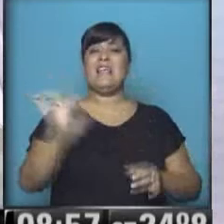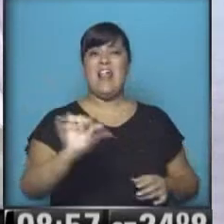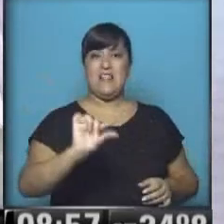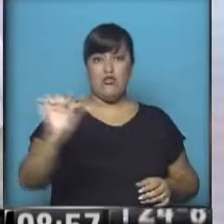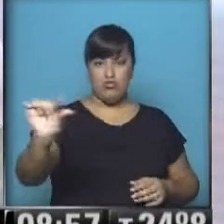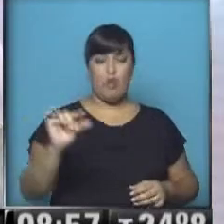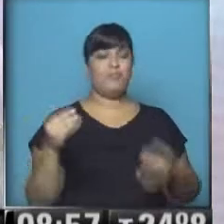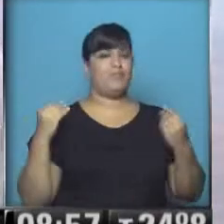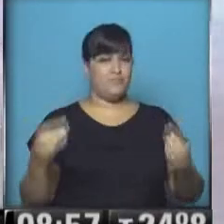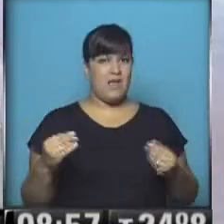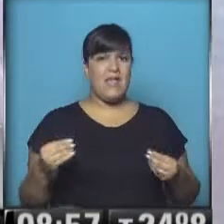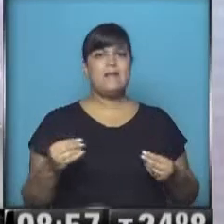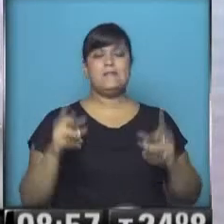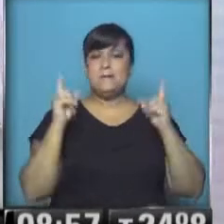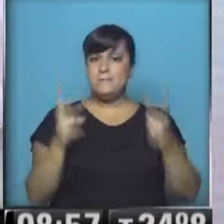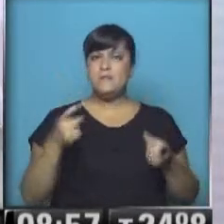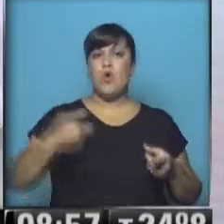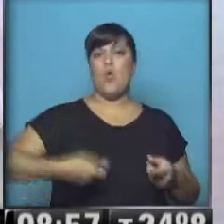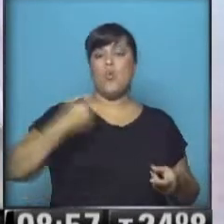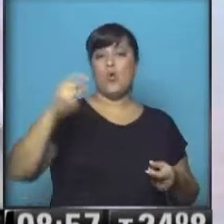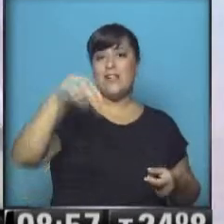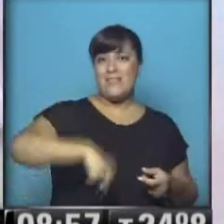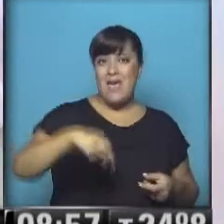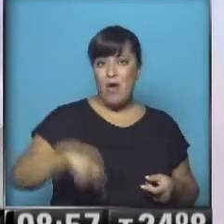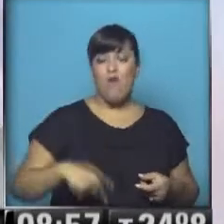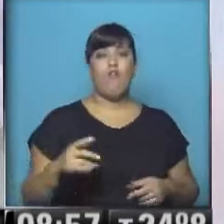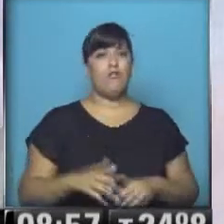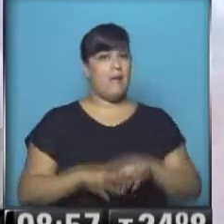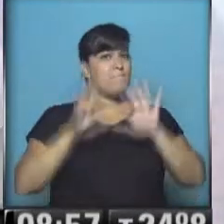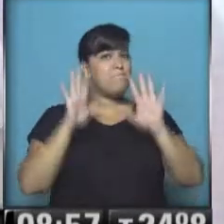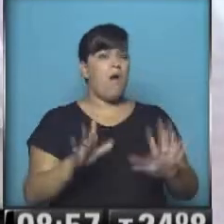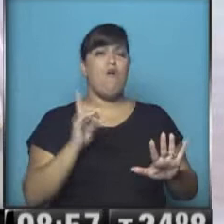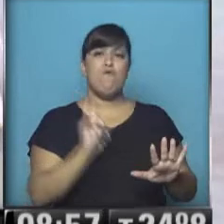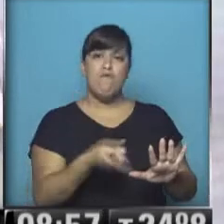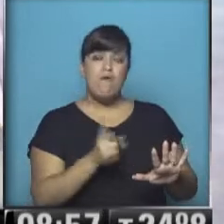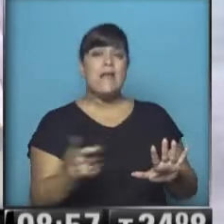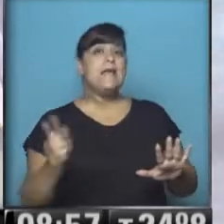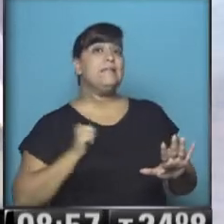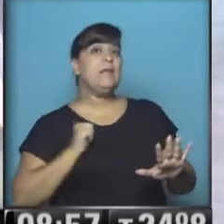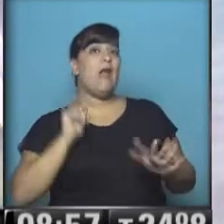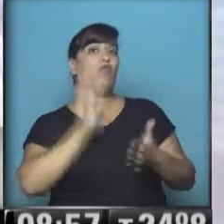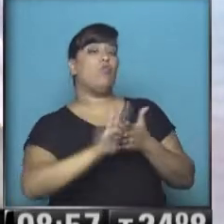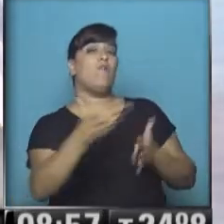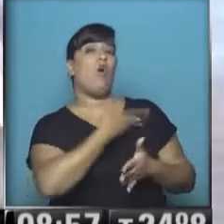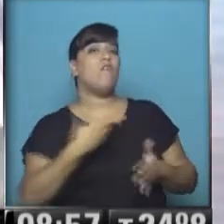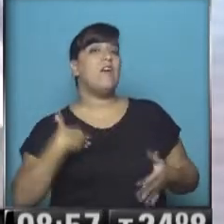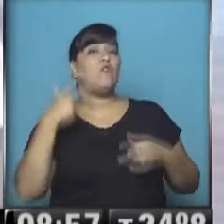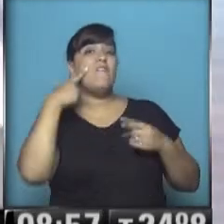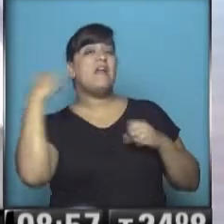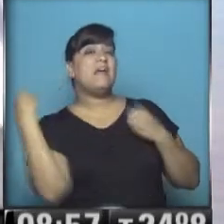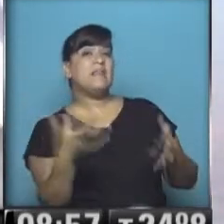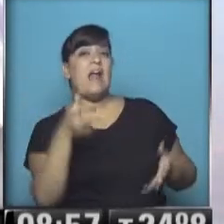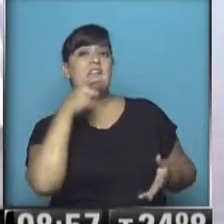que inclusive la kür la cuota actual está frenada demorando a la espera del nuevo gobierno creo que va a responder el nuevo gobierno